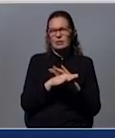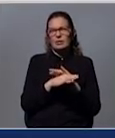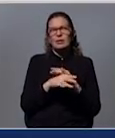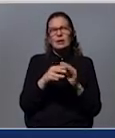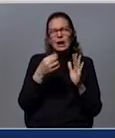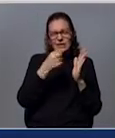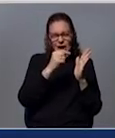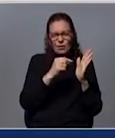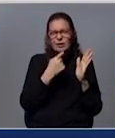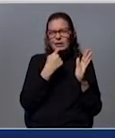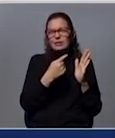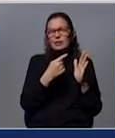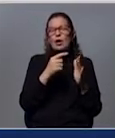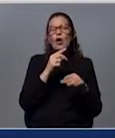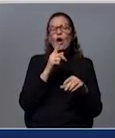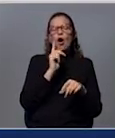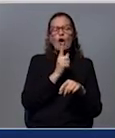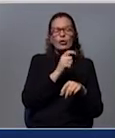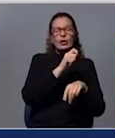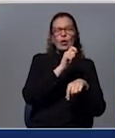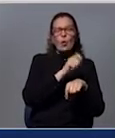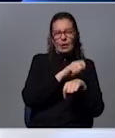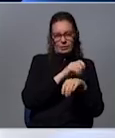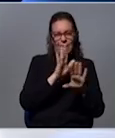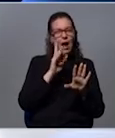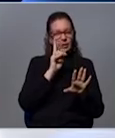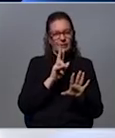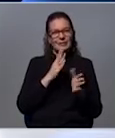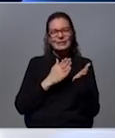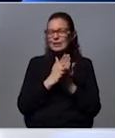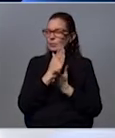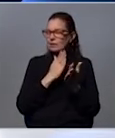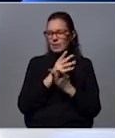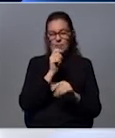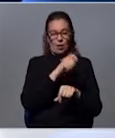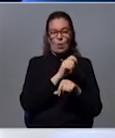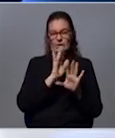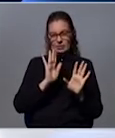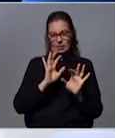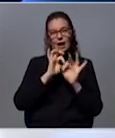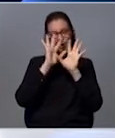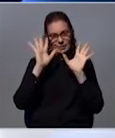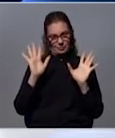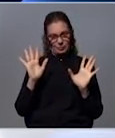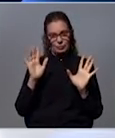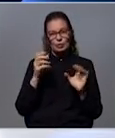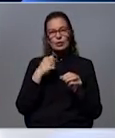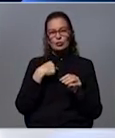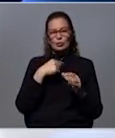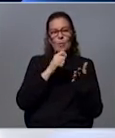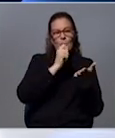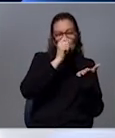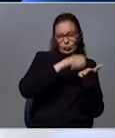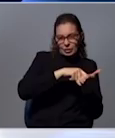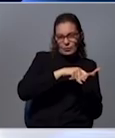precisión que tendría que ser parar después pero en qué casos y no haber siempre por donde pues aclaren lo que nosotros pusimos vio